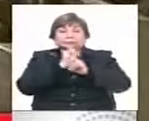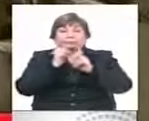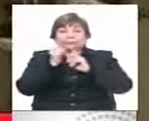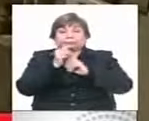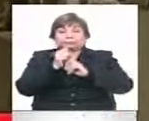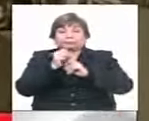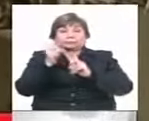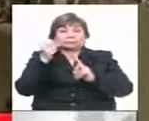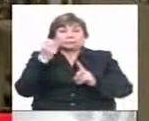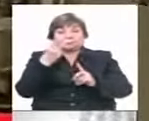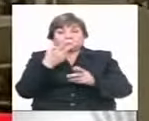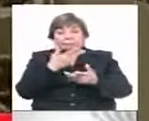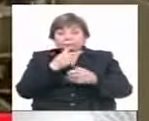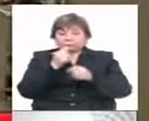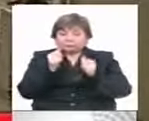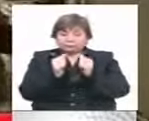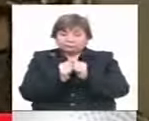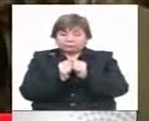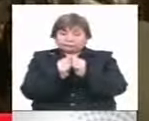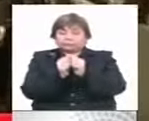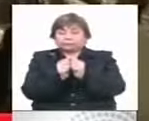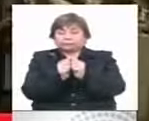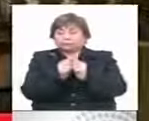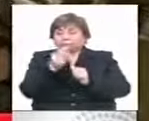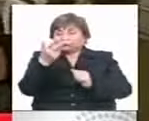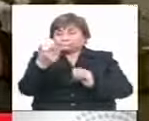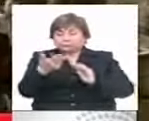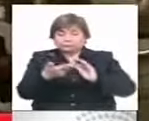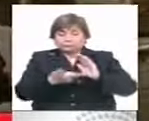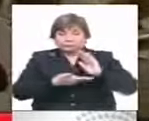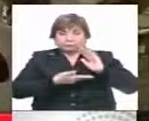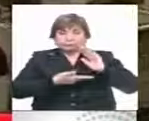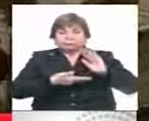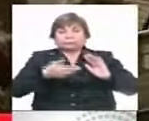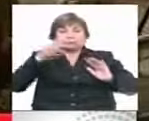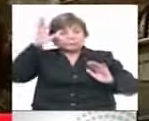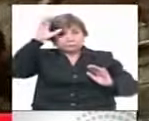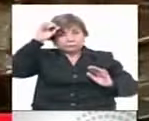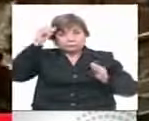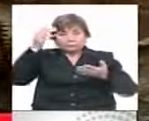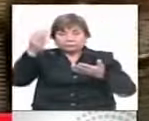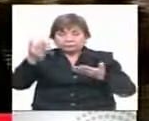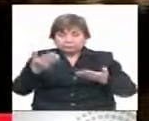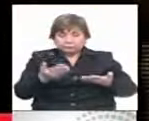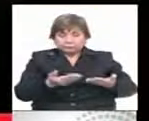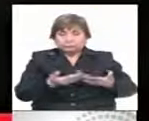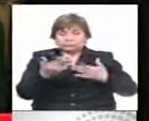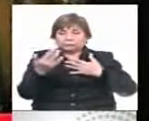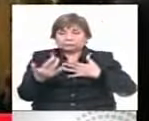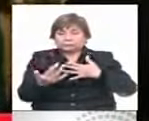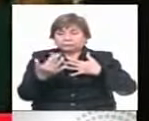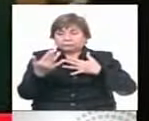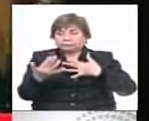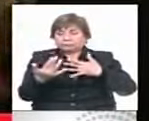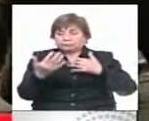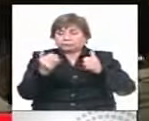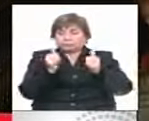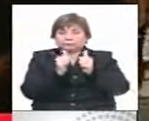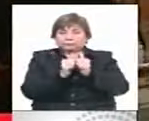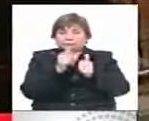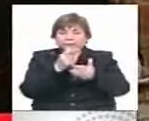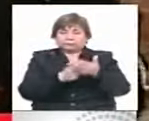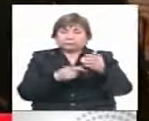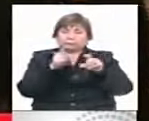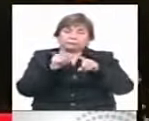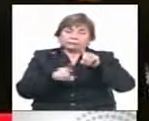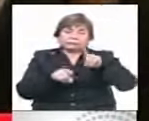Dina Boluarte, quienes van a ingresar a sala de embajadores, a la espera, por supuesto, de que